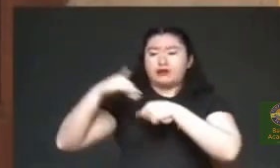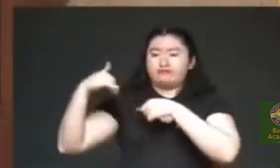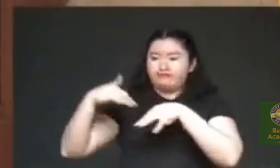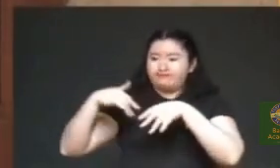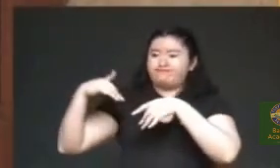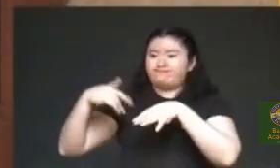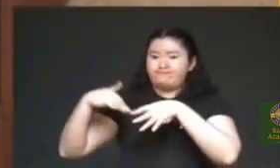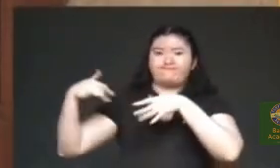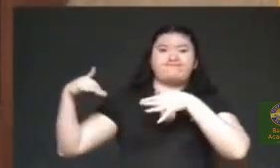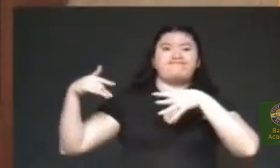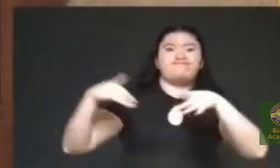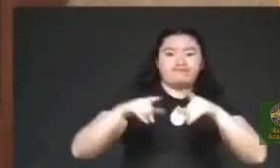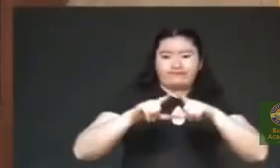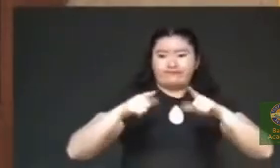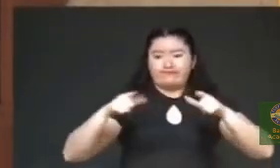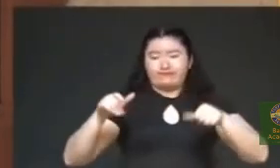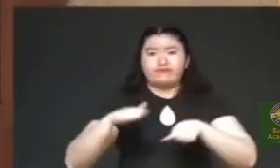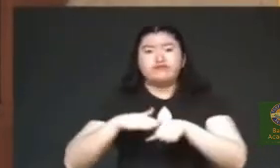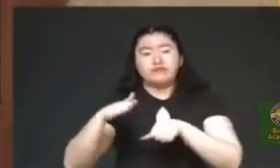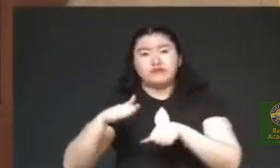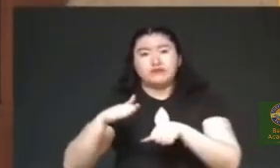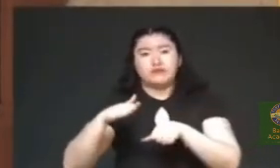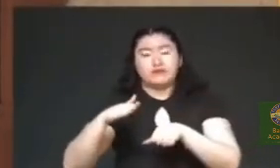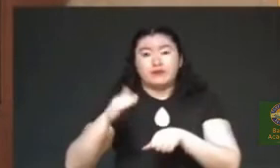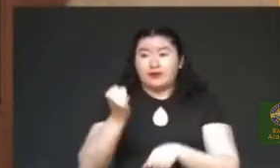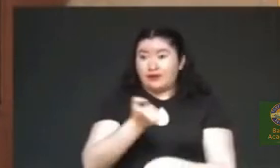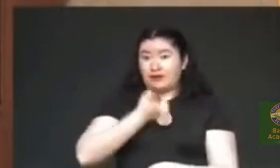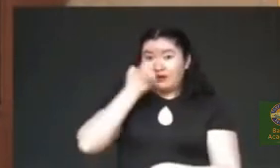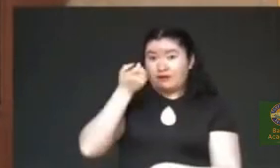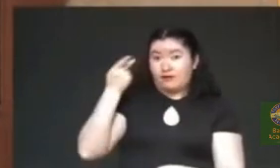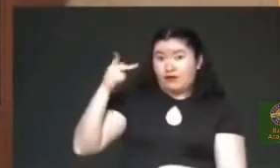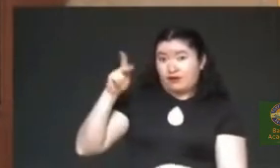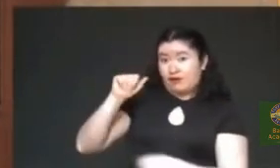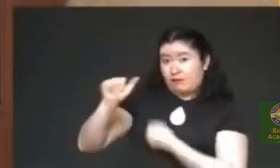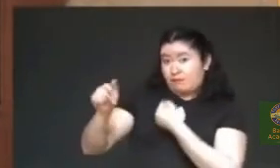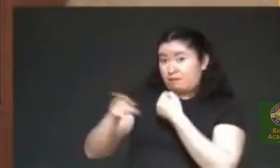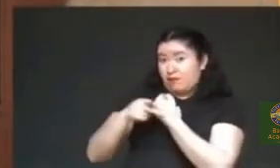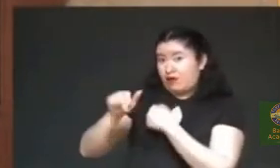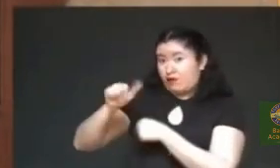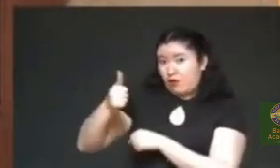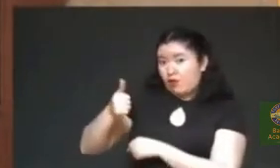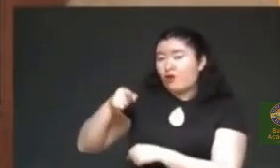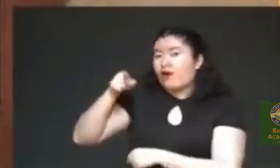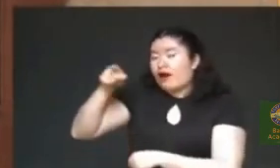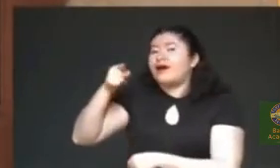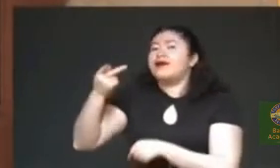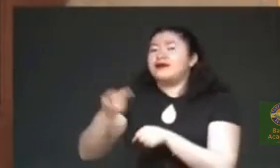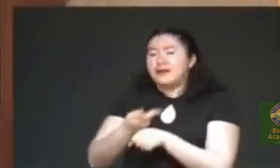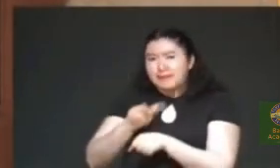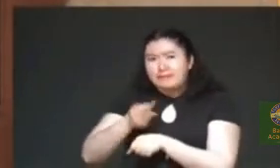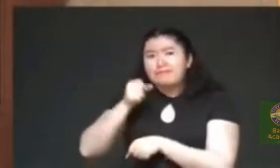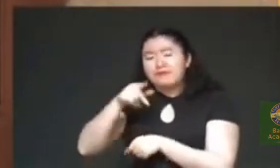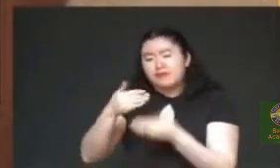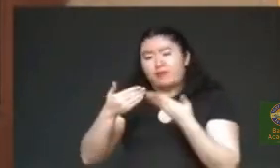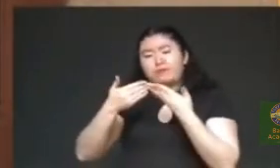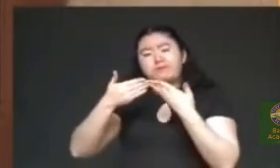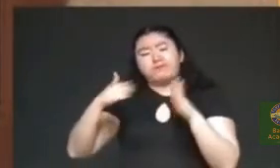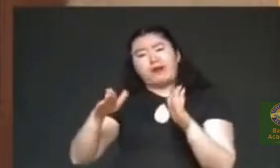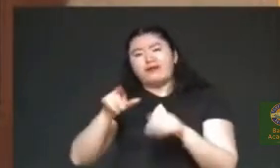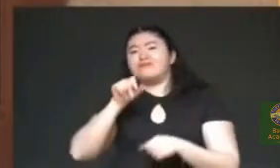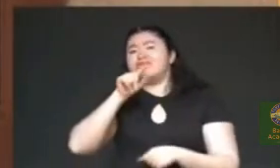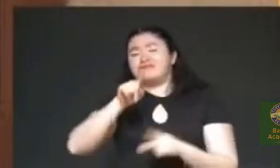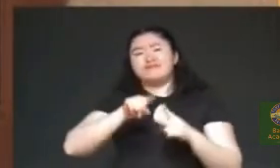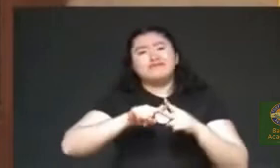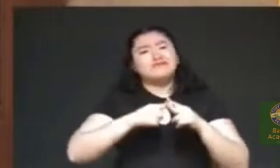abierto, entonces tenemos la gran experiencia de ellos y todos han tenido básicamente este